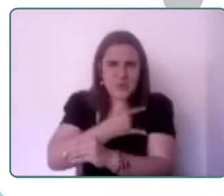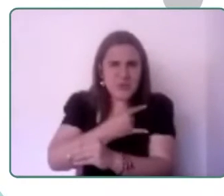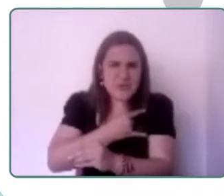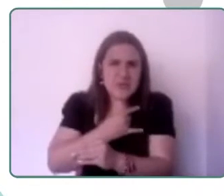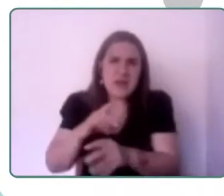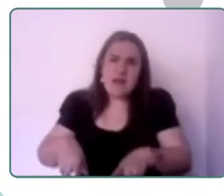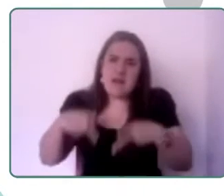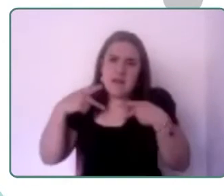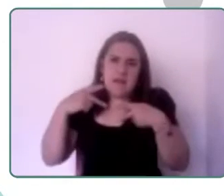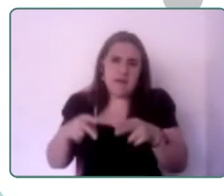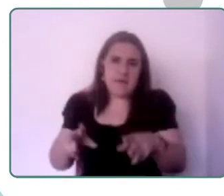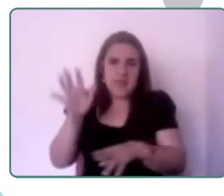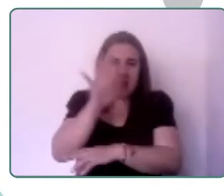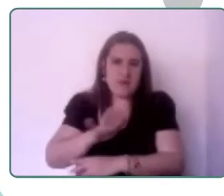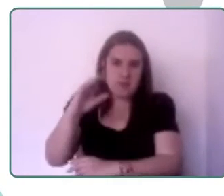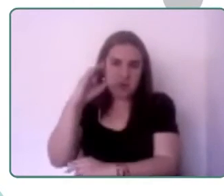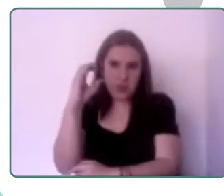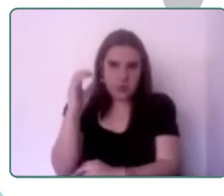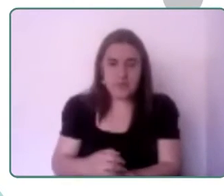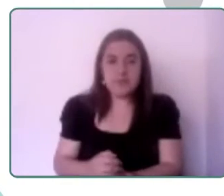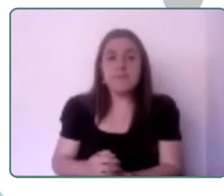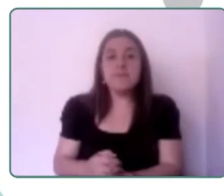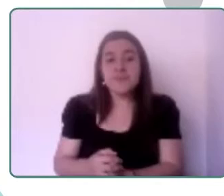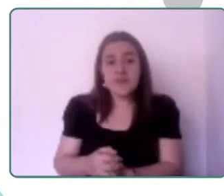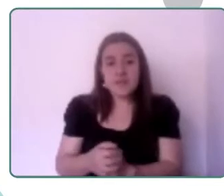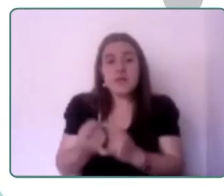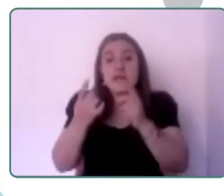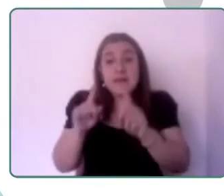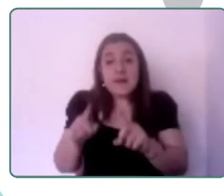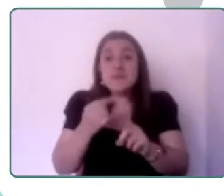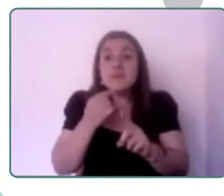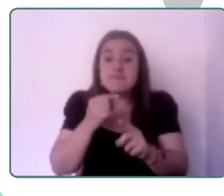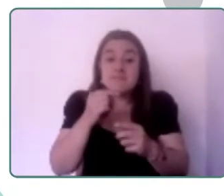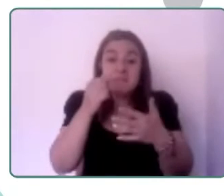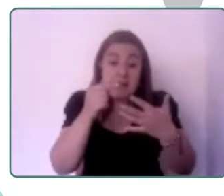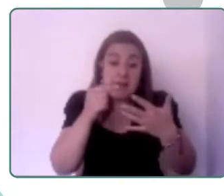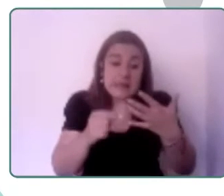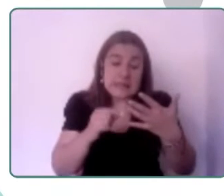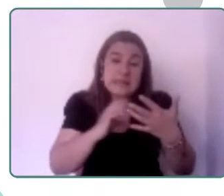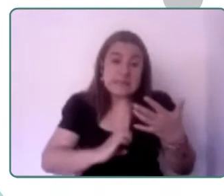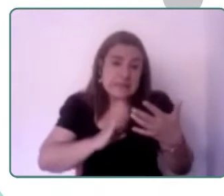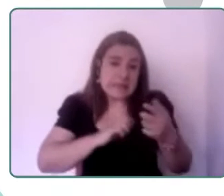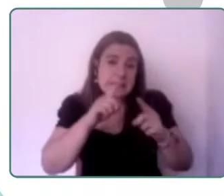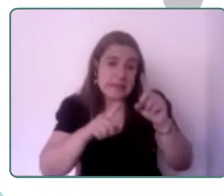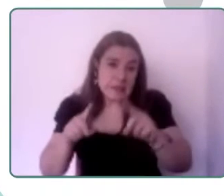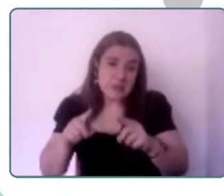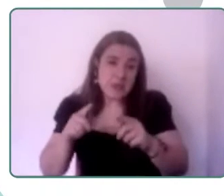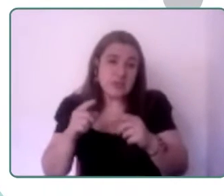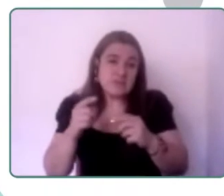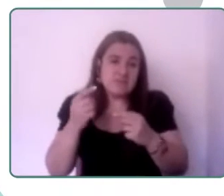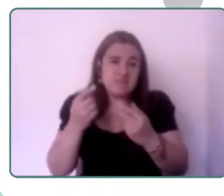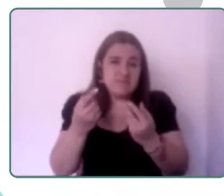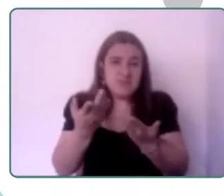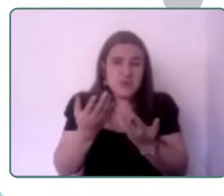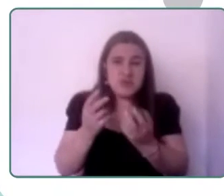nacional. También determinaron que las características de las valoraciones que hacen los estudiantes de la UCM acerca de la